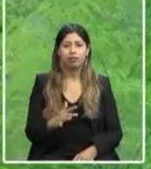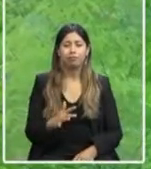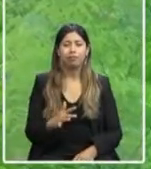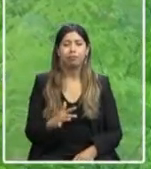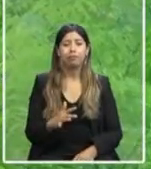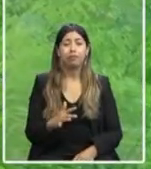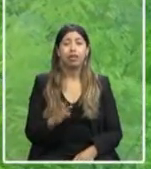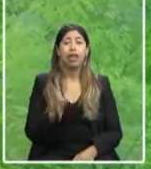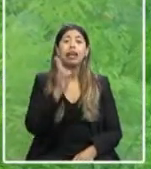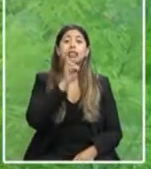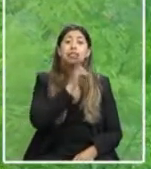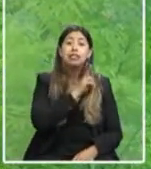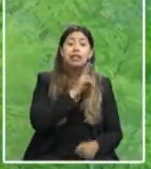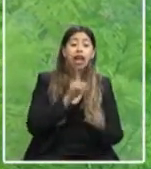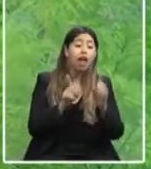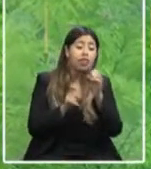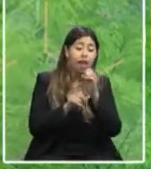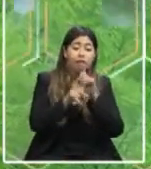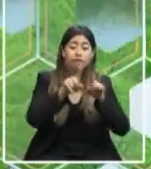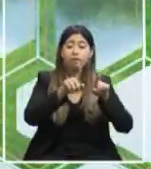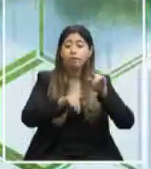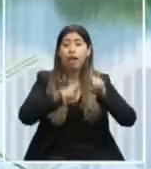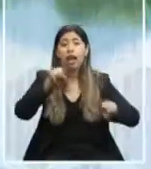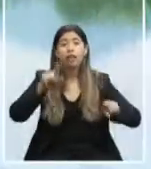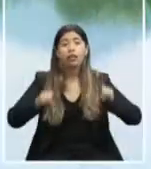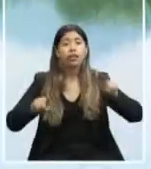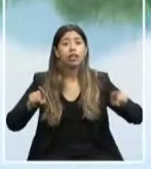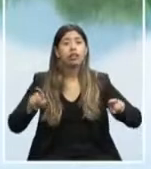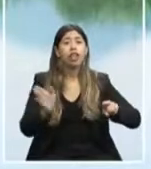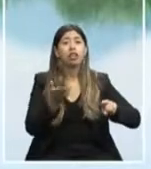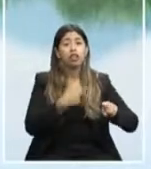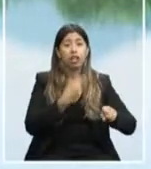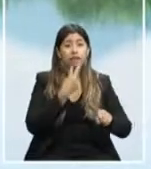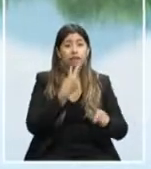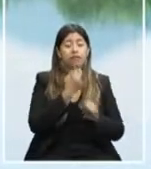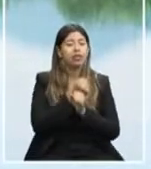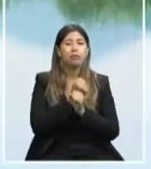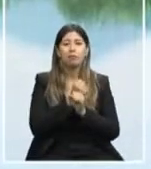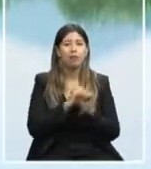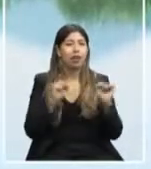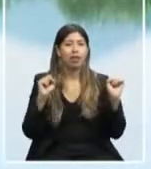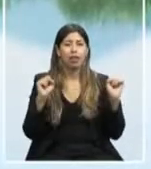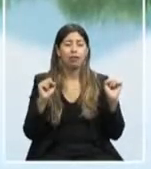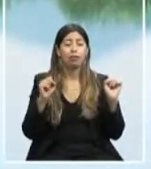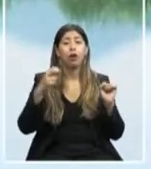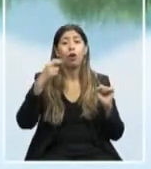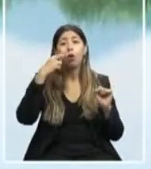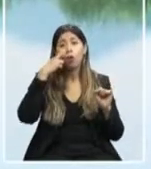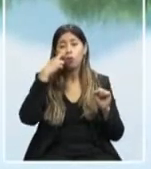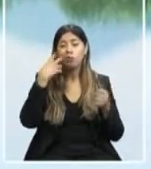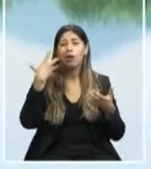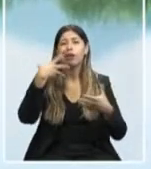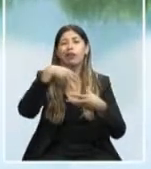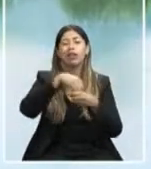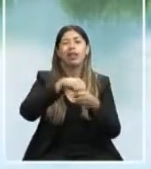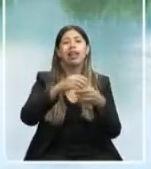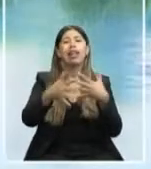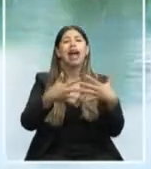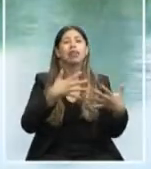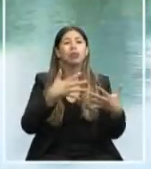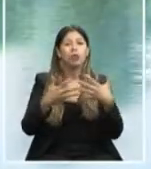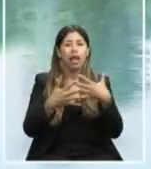sin biodiversidad no podemos vivir. Los seres humanos somos parte de la naturaleza.